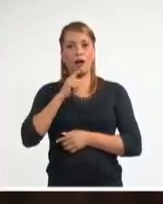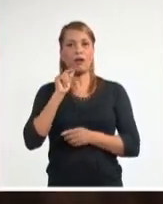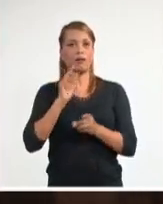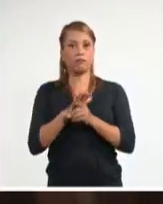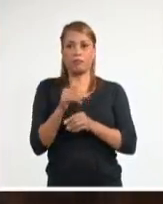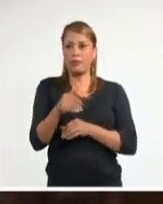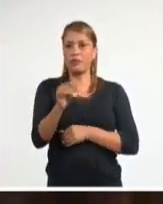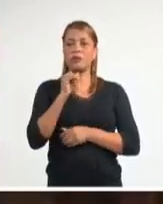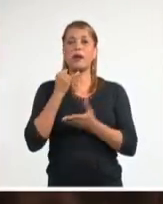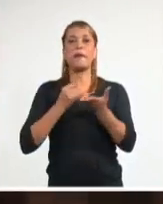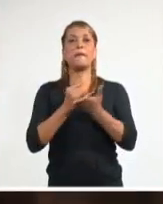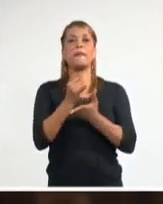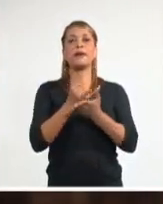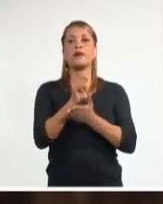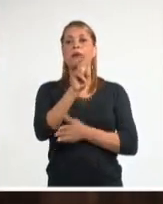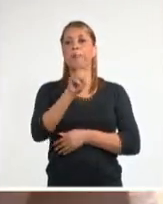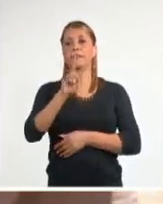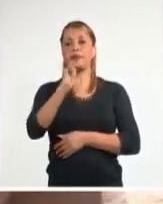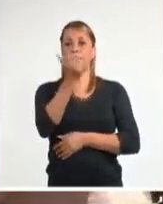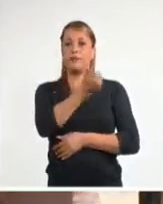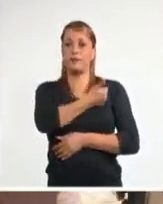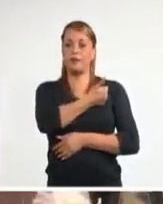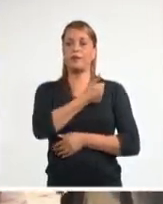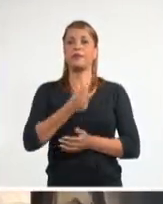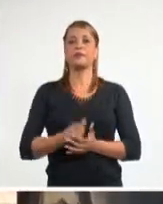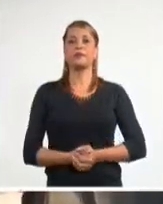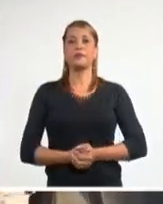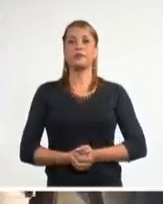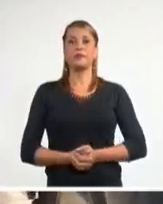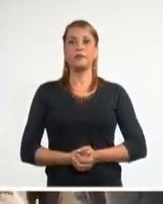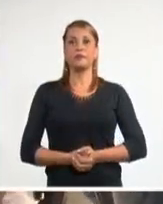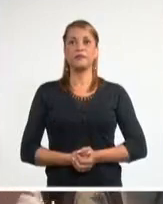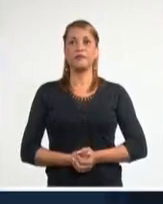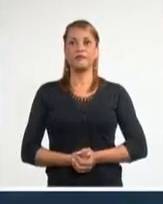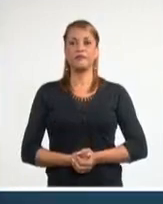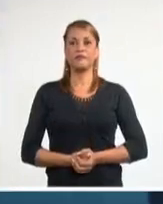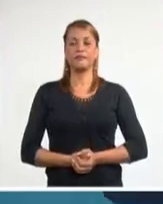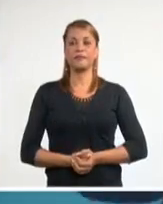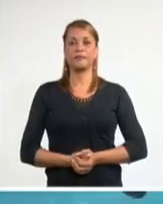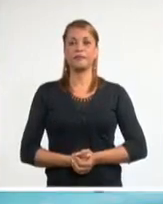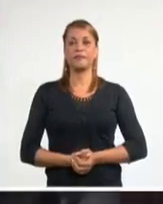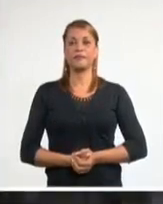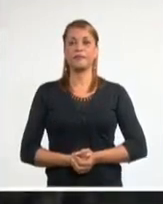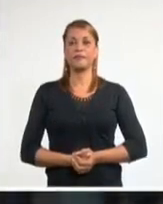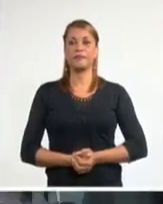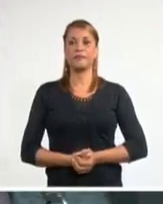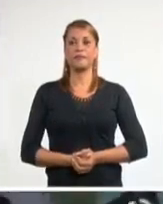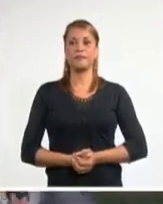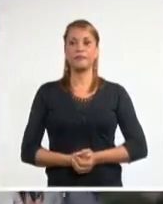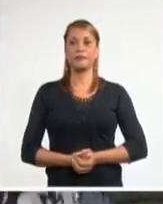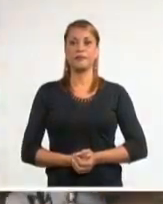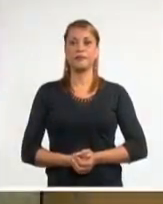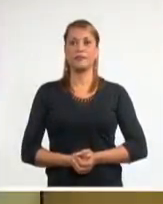chica este miércoles 22 de diciembre. Claudia Álvarez Ferrales, Sistema Informativo de la Televisión Cubana.